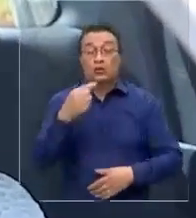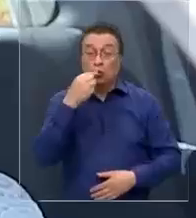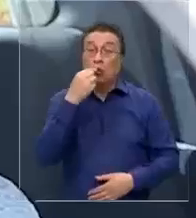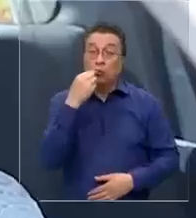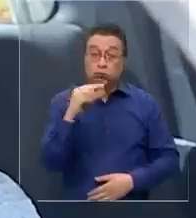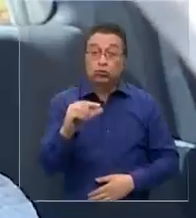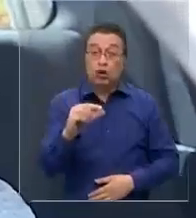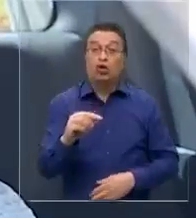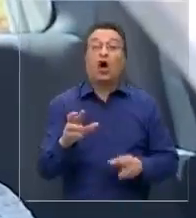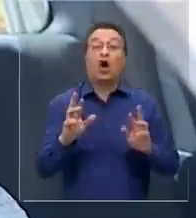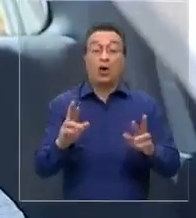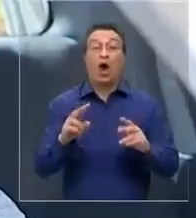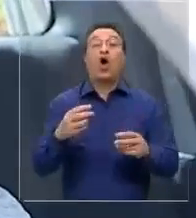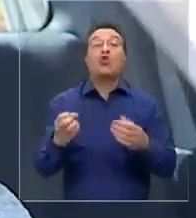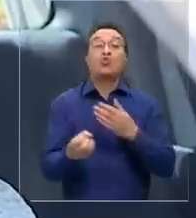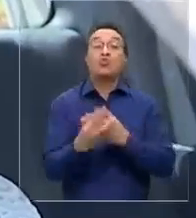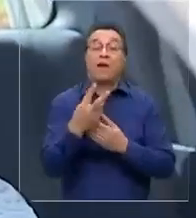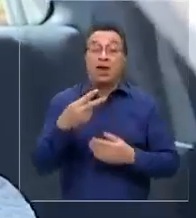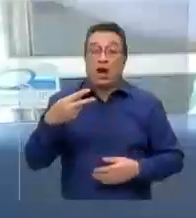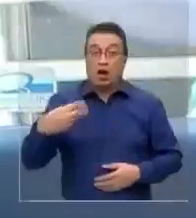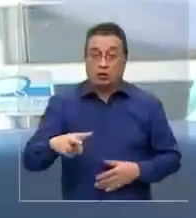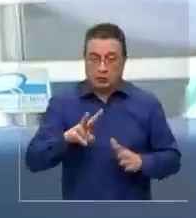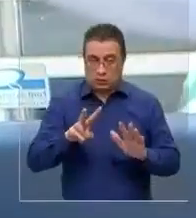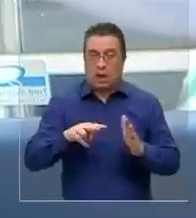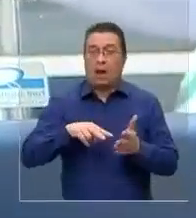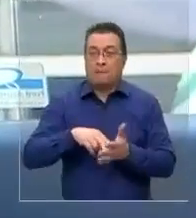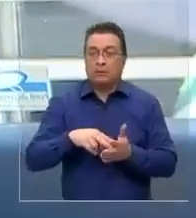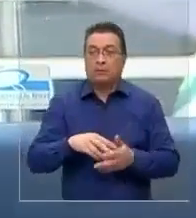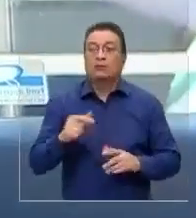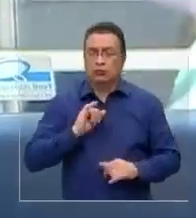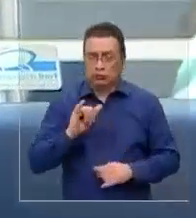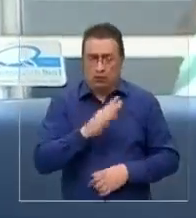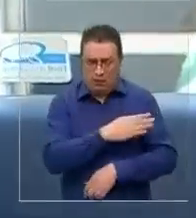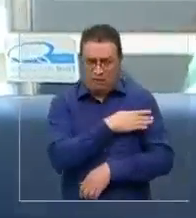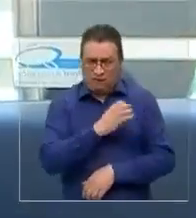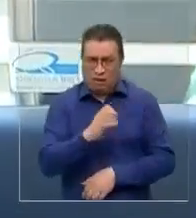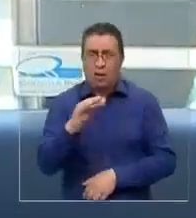tenemos novedades. Tenemos que aguardar. Estoy esperanzado de que